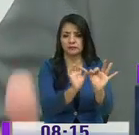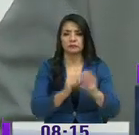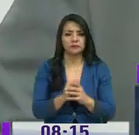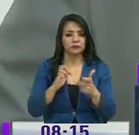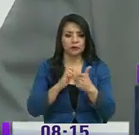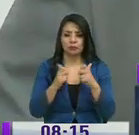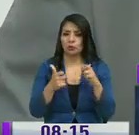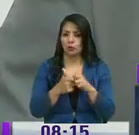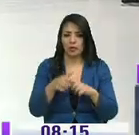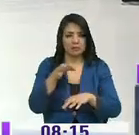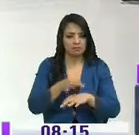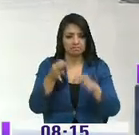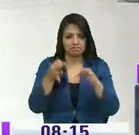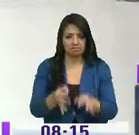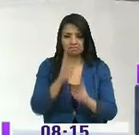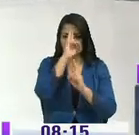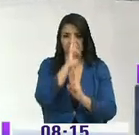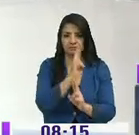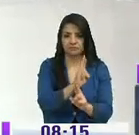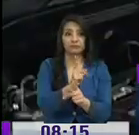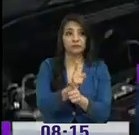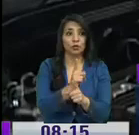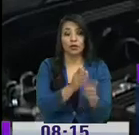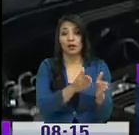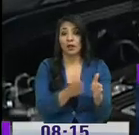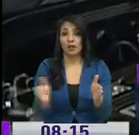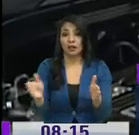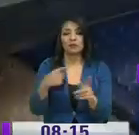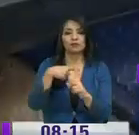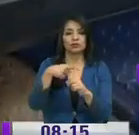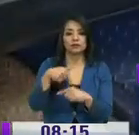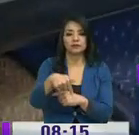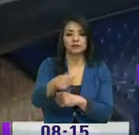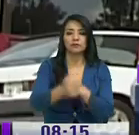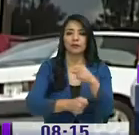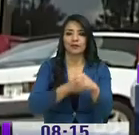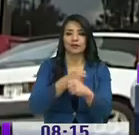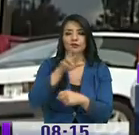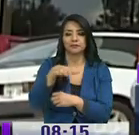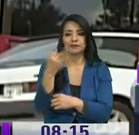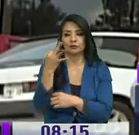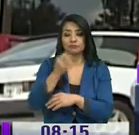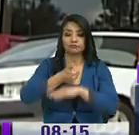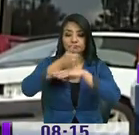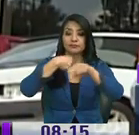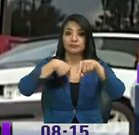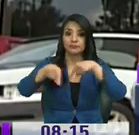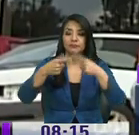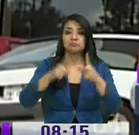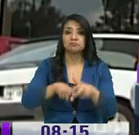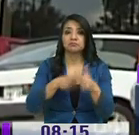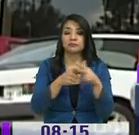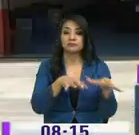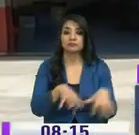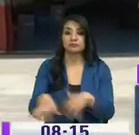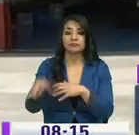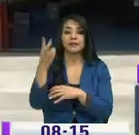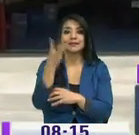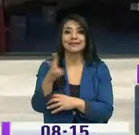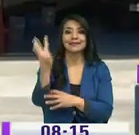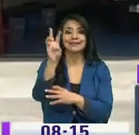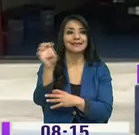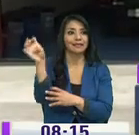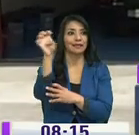en los tiempos establecidos. Es por esto que se prevé un balance positivo también para este año. La AMT iniciará sus actividades a partir del 16 de